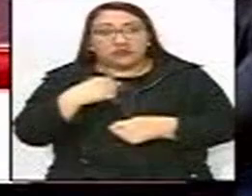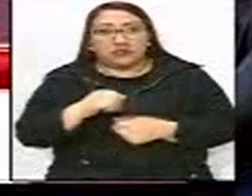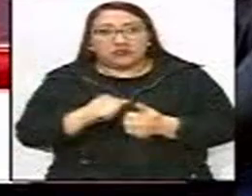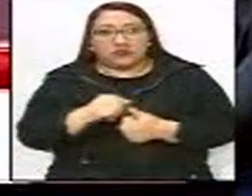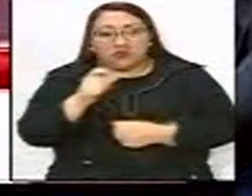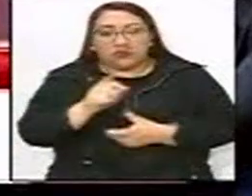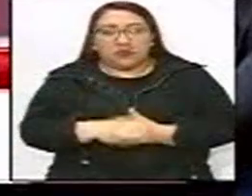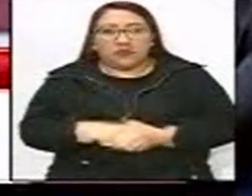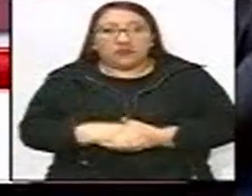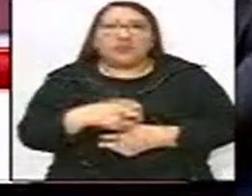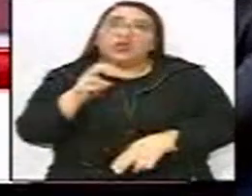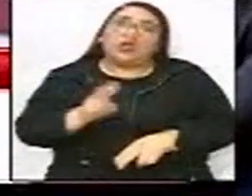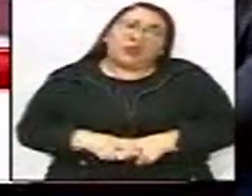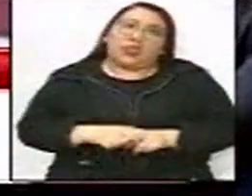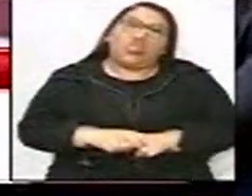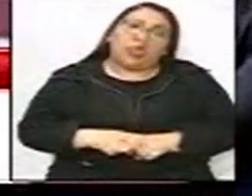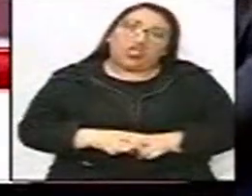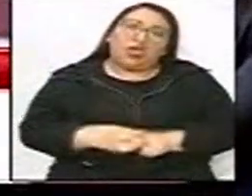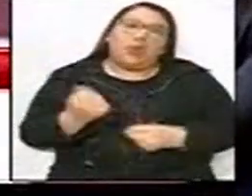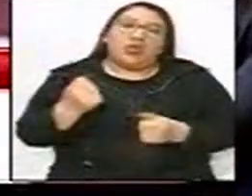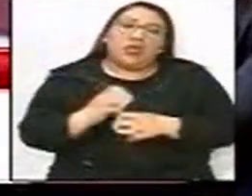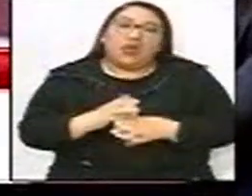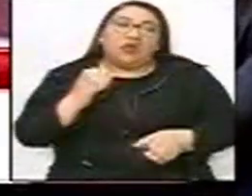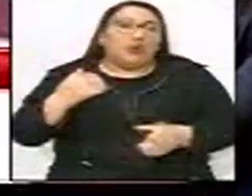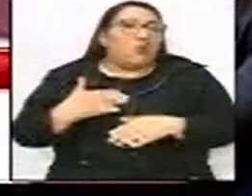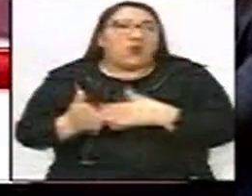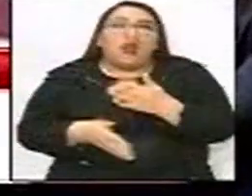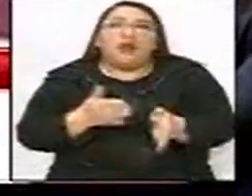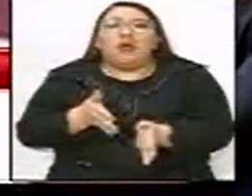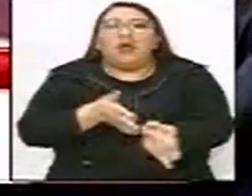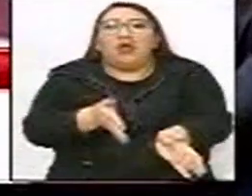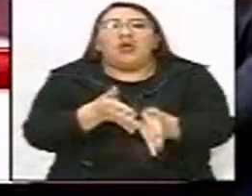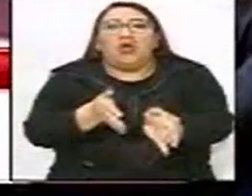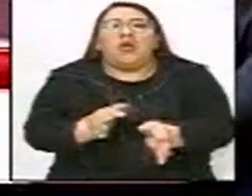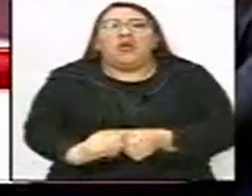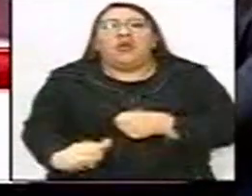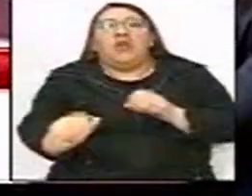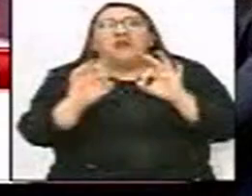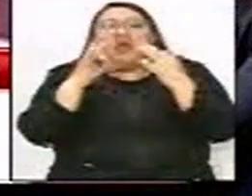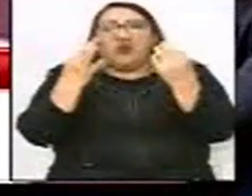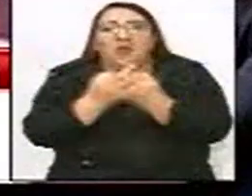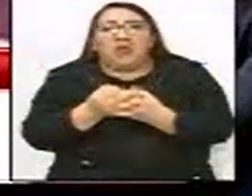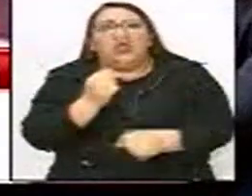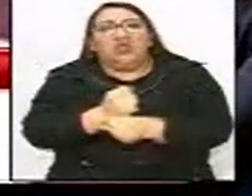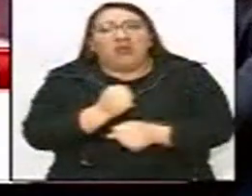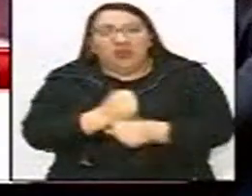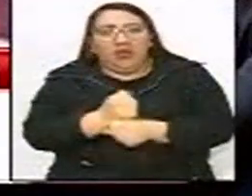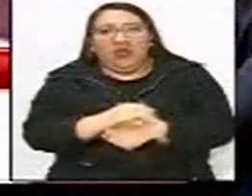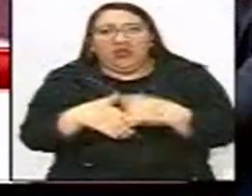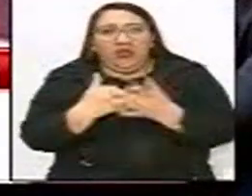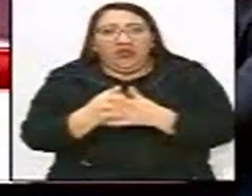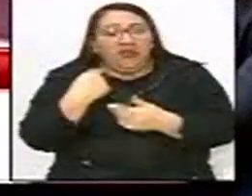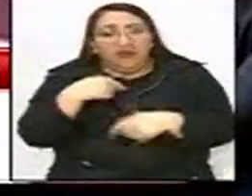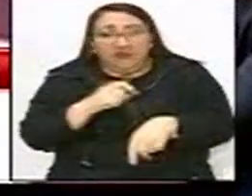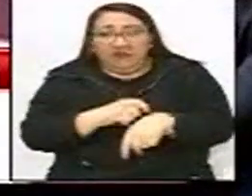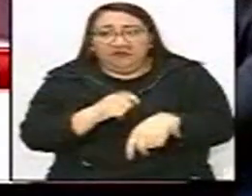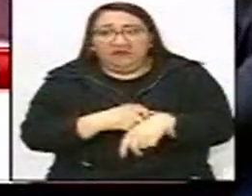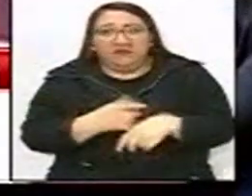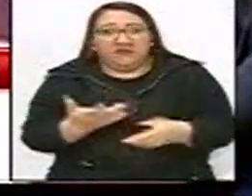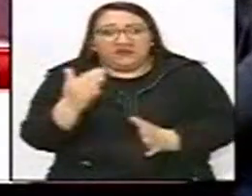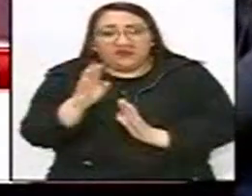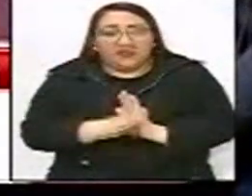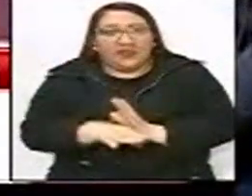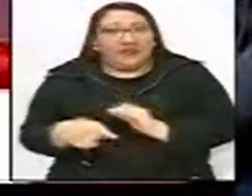un ciudadano sentado en un transporte que no avanza, lejos de su familia, lejos de trabajo, lejos de su producción. O sea, el país es